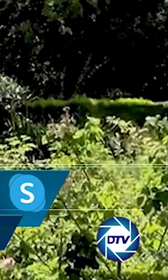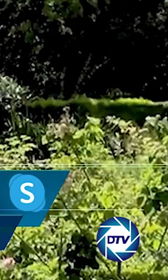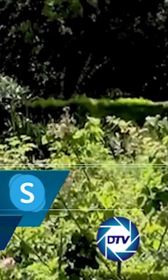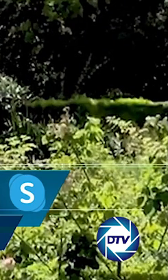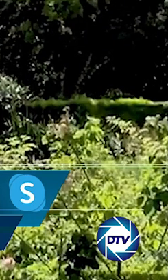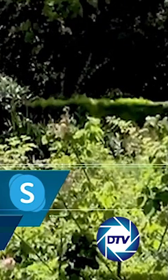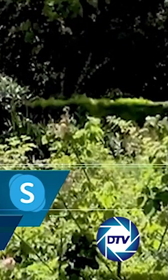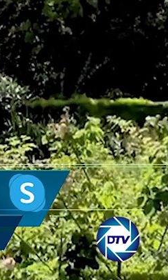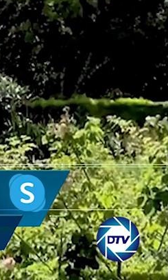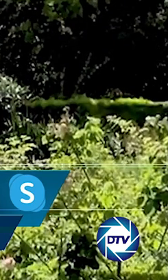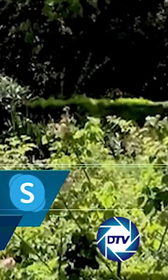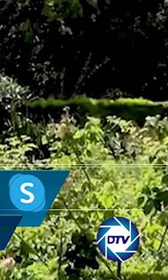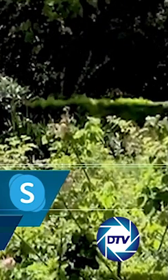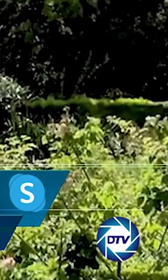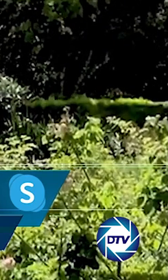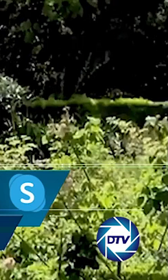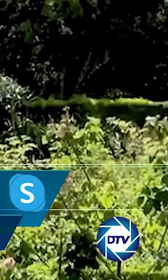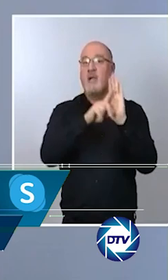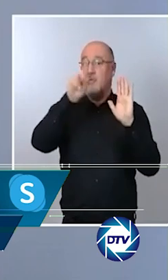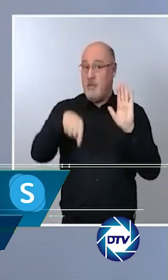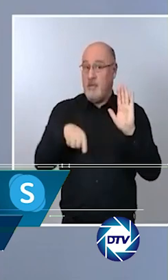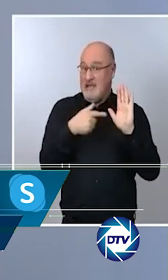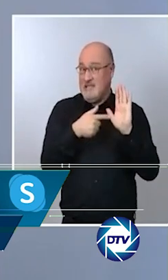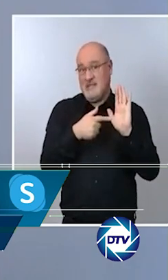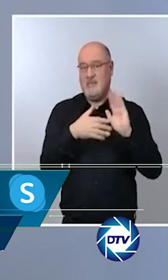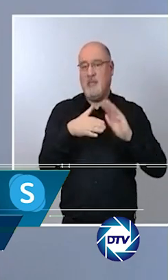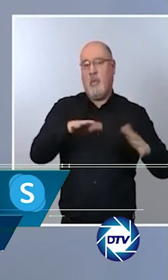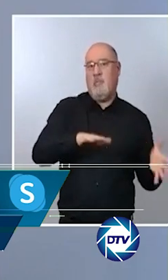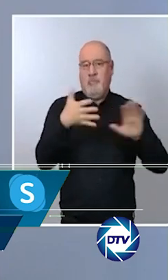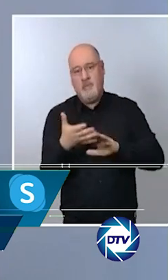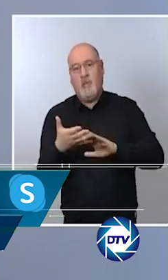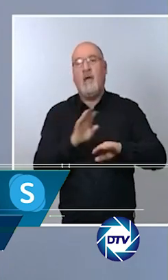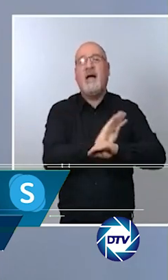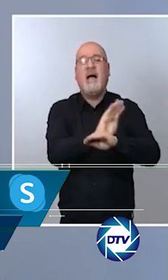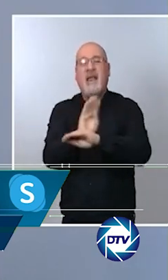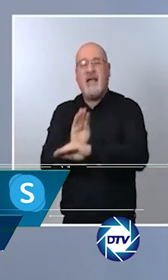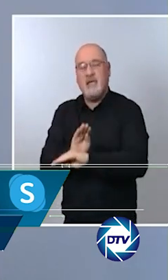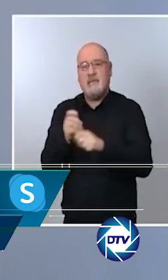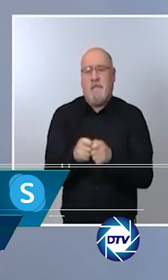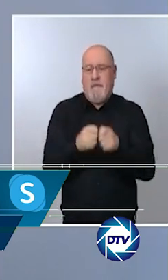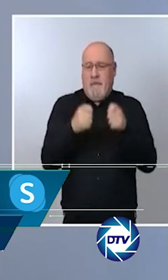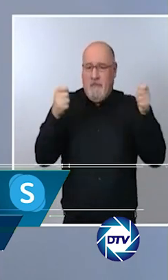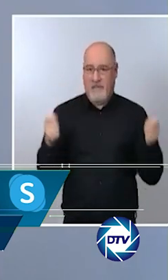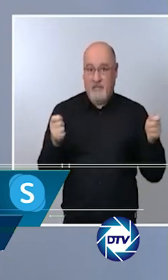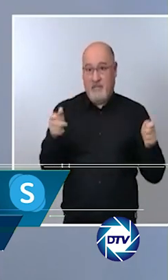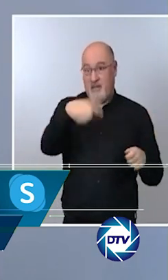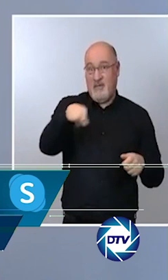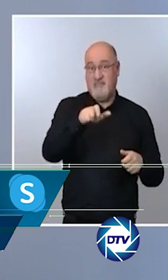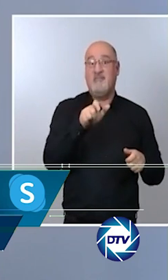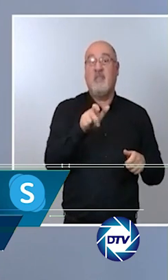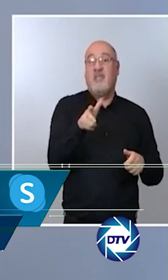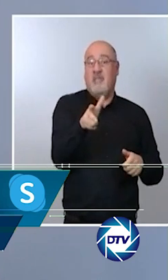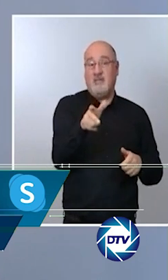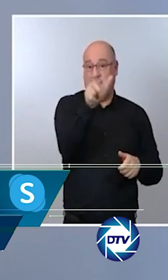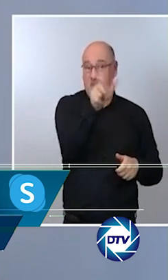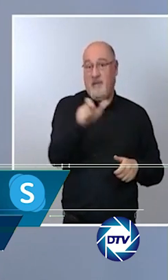no se generaría esta campaña. Además aprovechando que estamos en pleno verano, pues lo que hace es llamar la atención y lo que hace es dejar